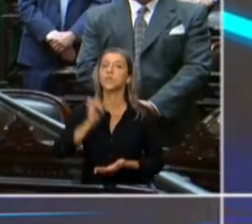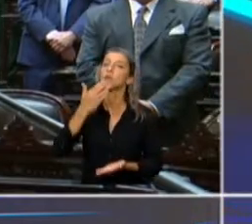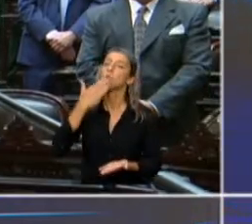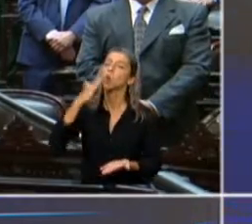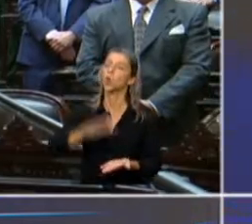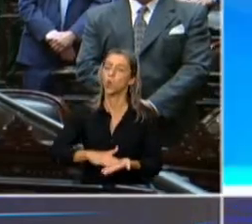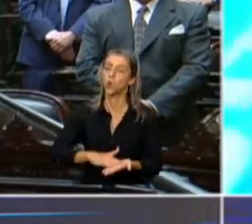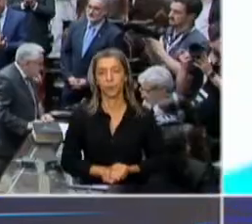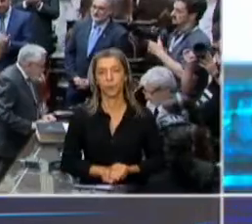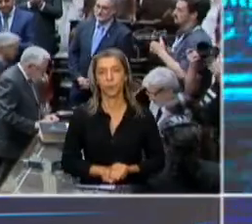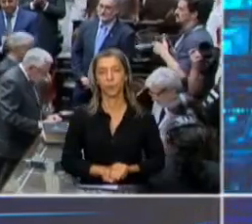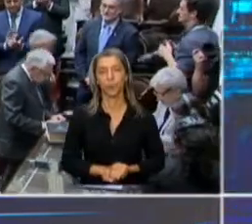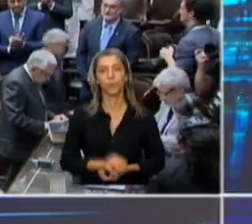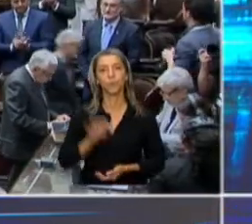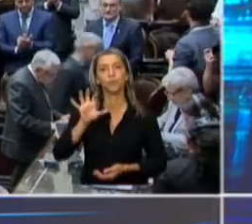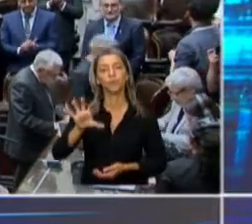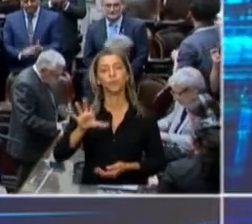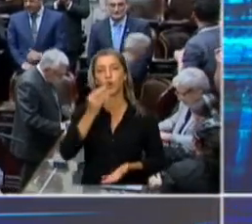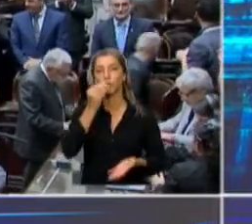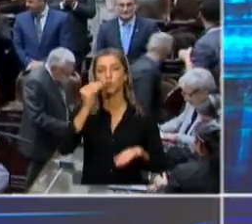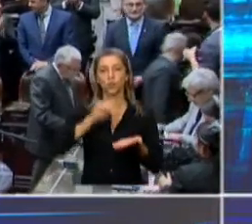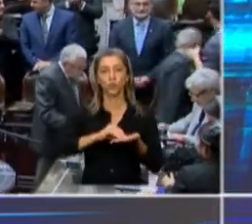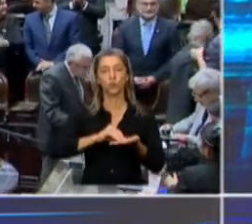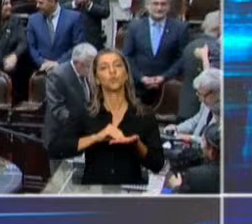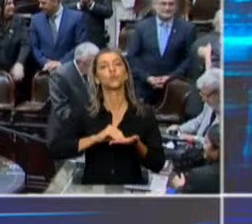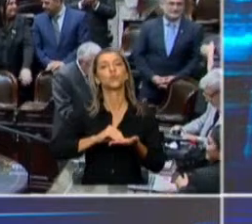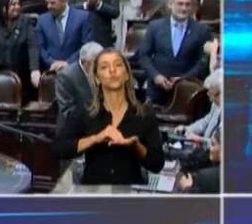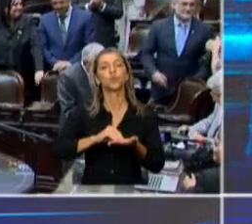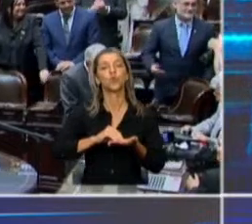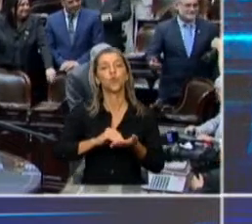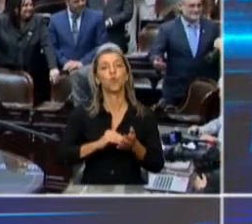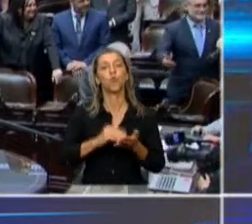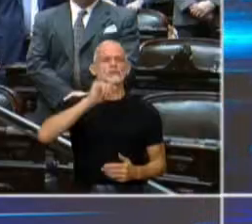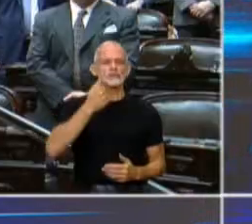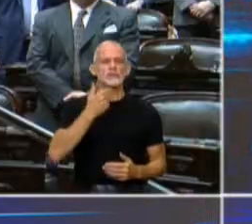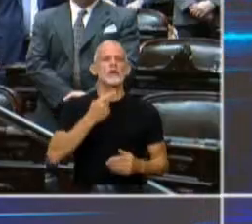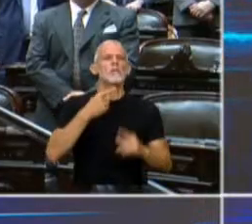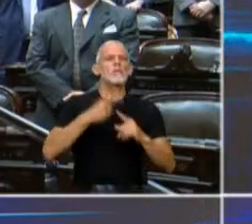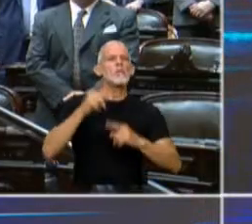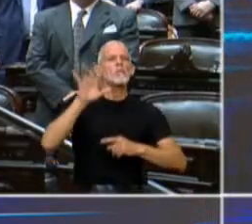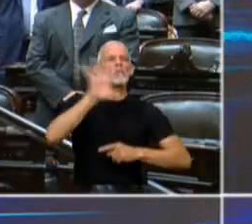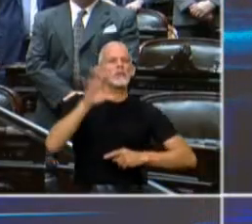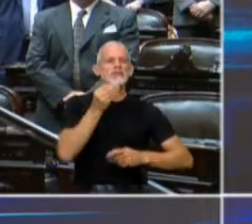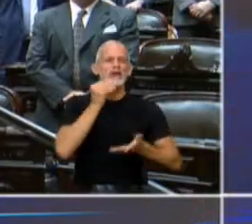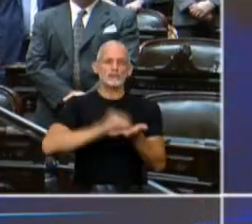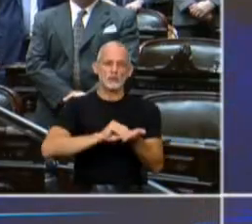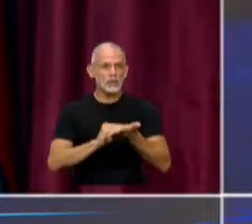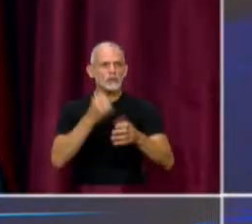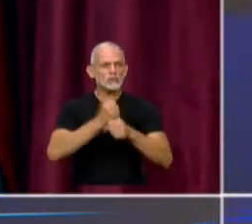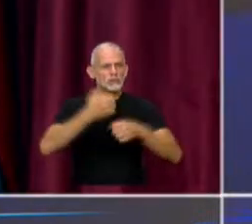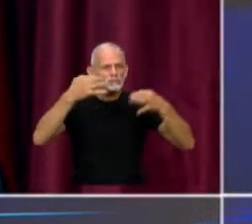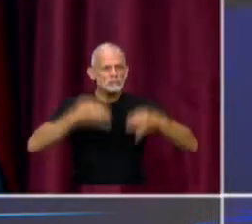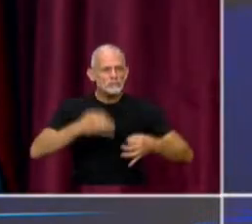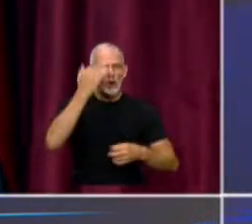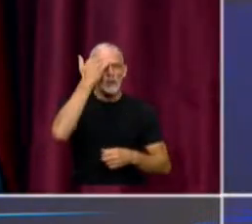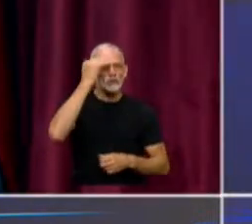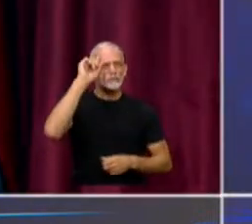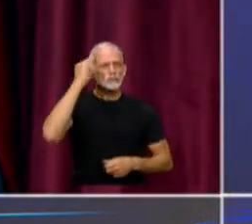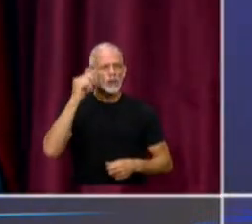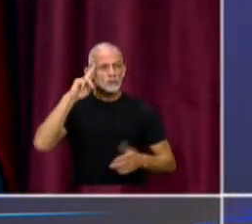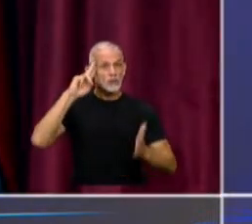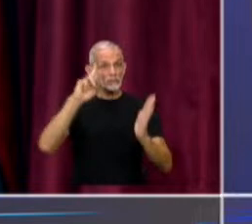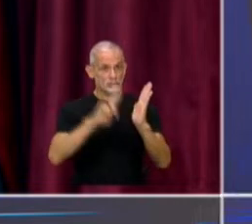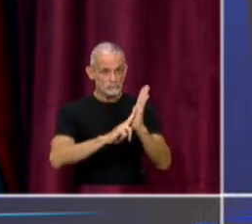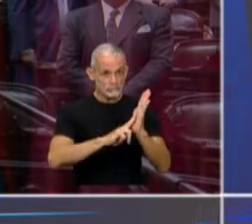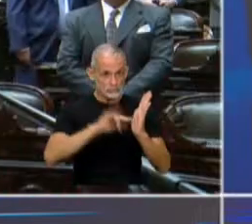por los acuerdos que van a necesitar y buscar en un punto proyectos votables también, ¿no es cierto? En parte de